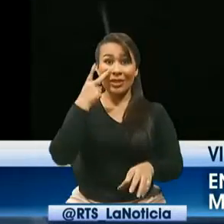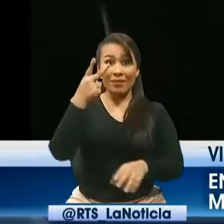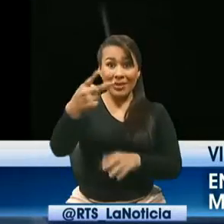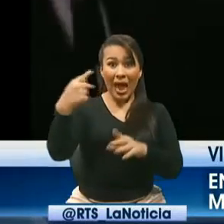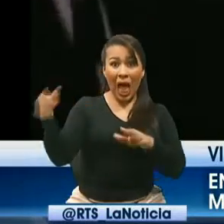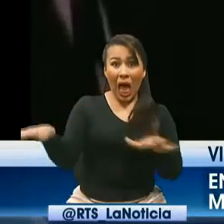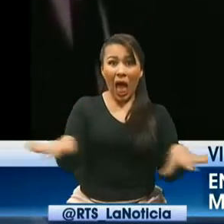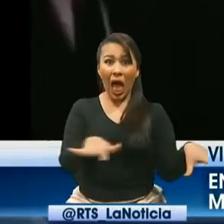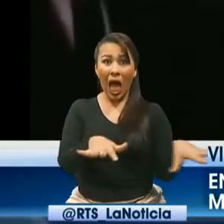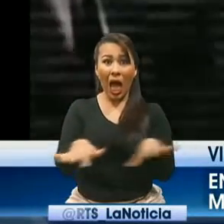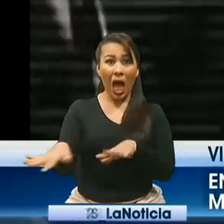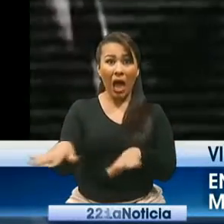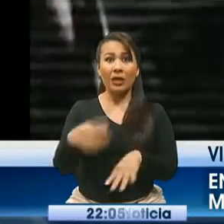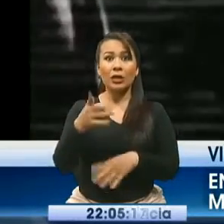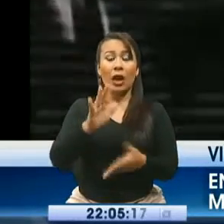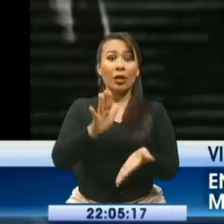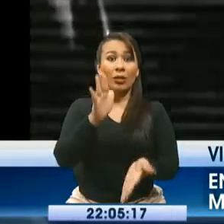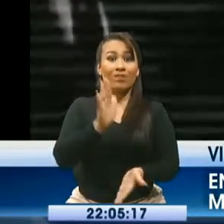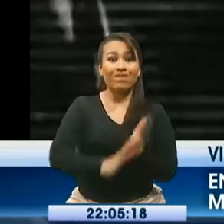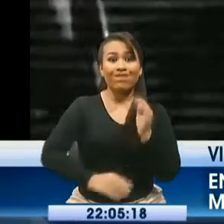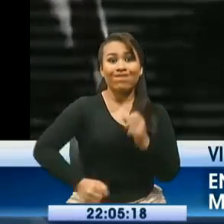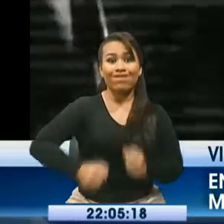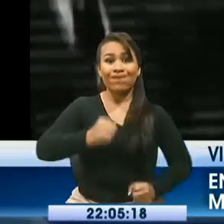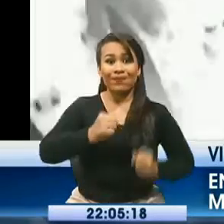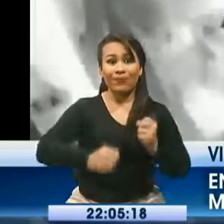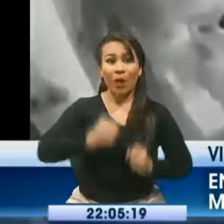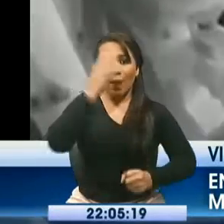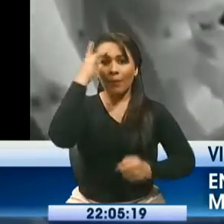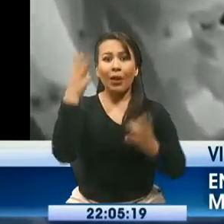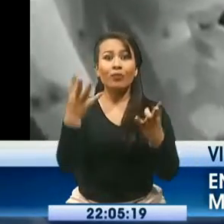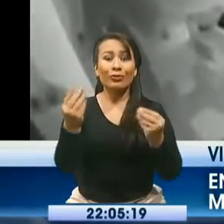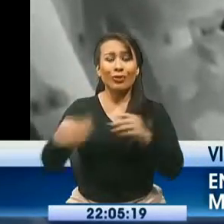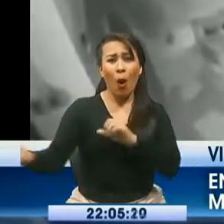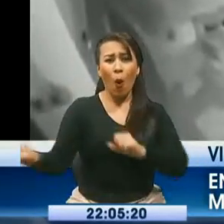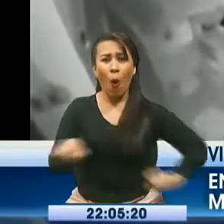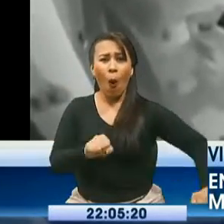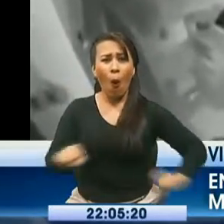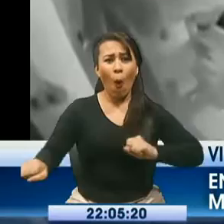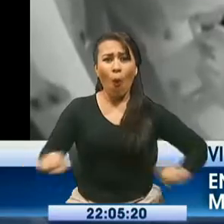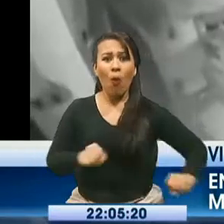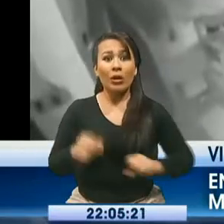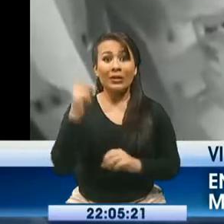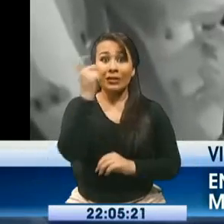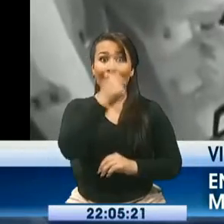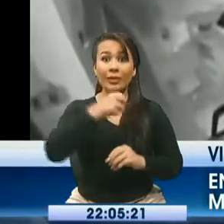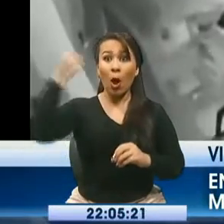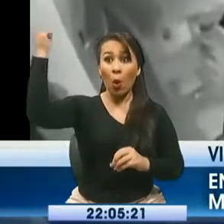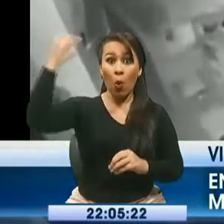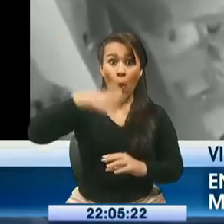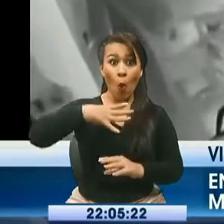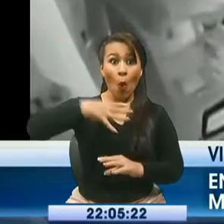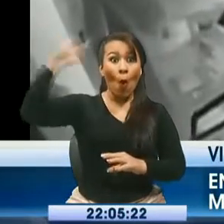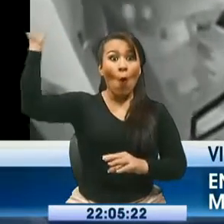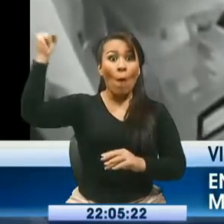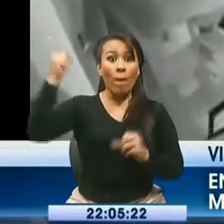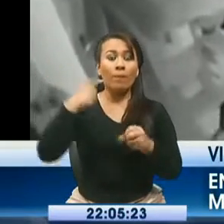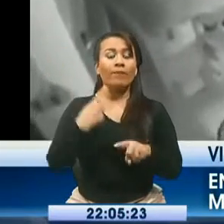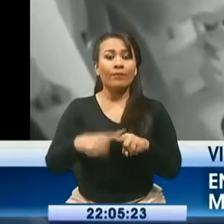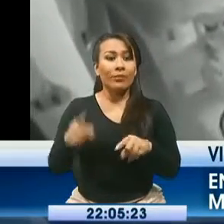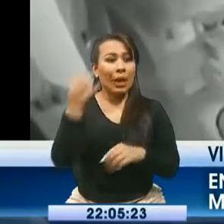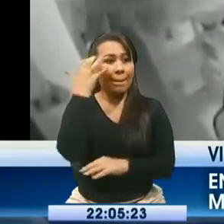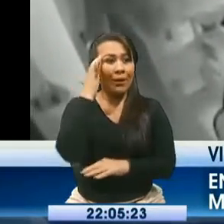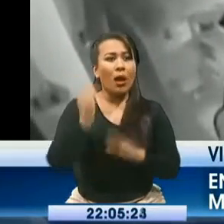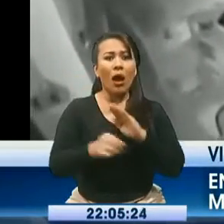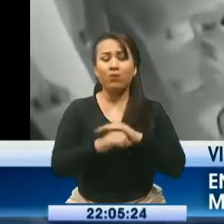estaban en el lugar salieron despavoridos debido al intenso movimiento telúrico. La energía eléctrica se fue y los momentos de